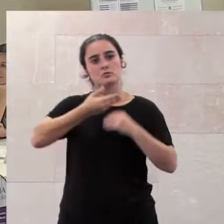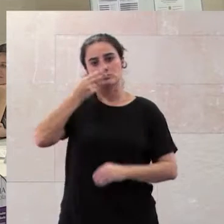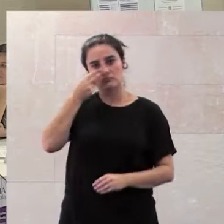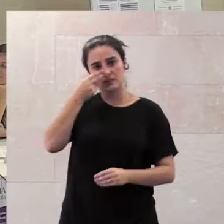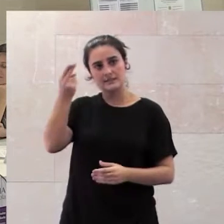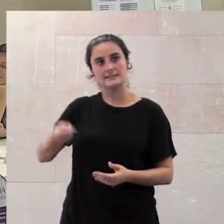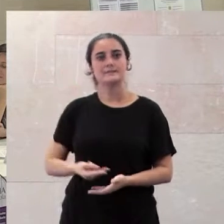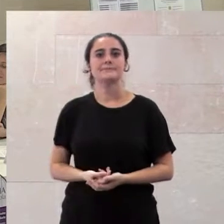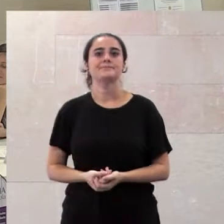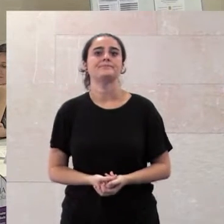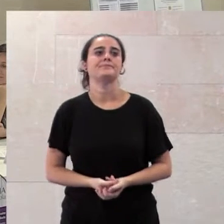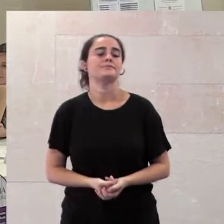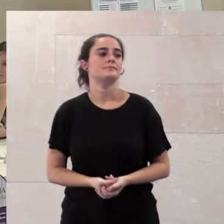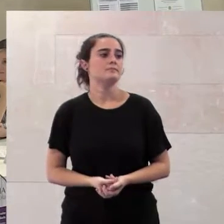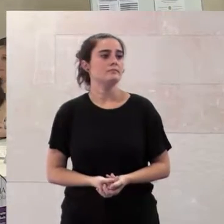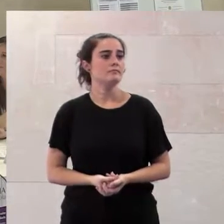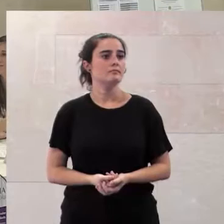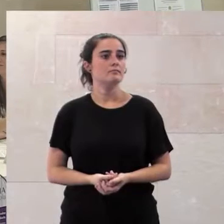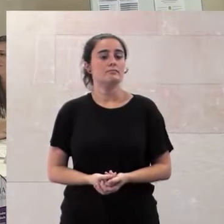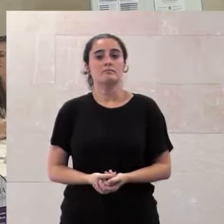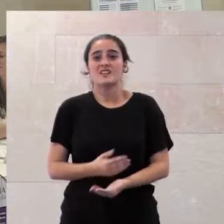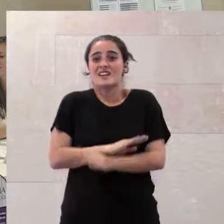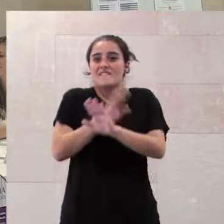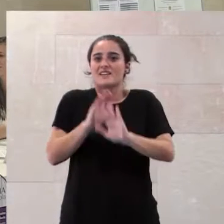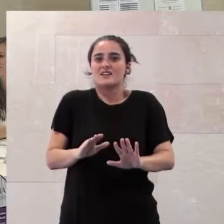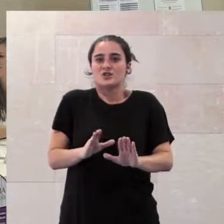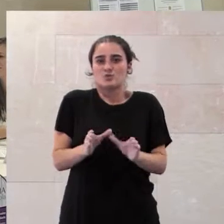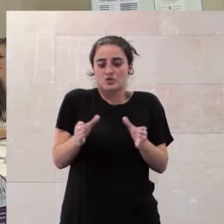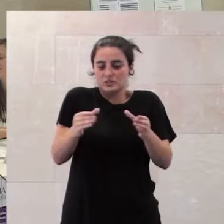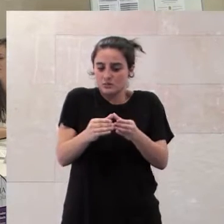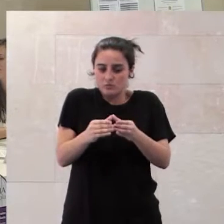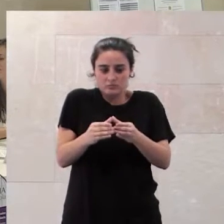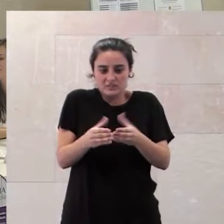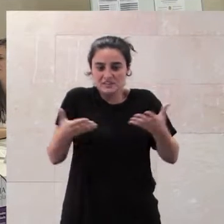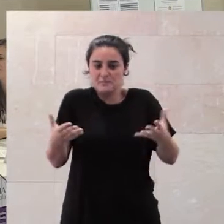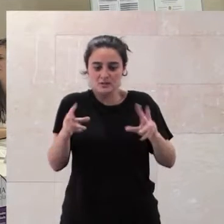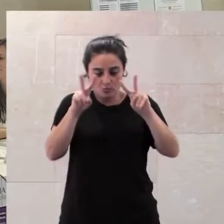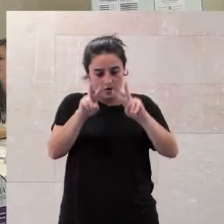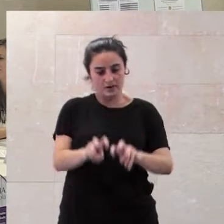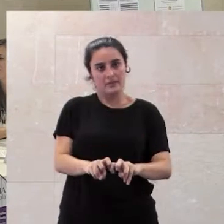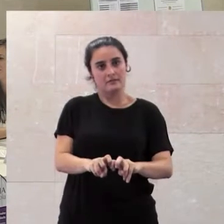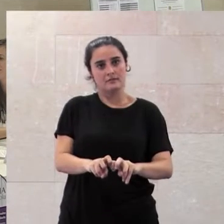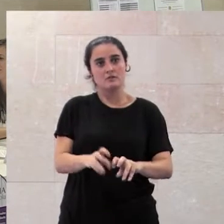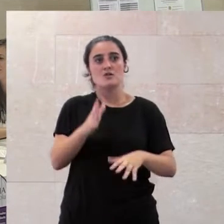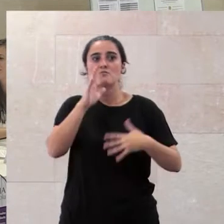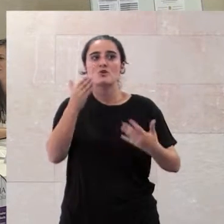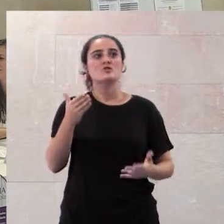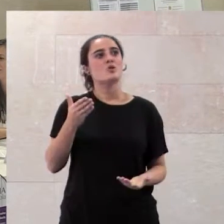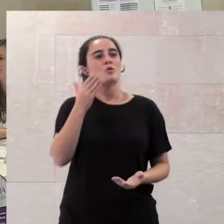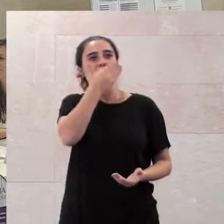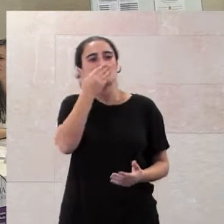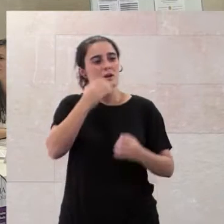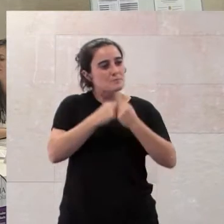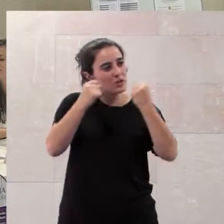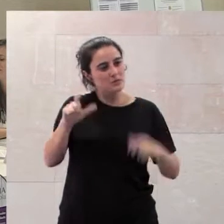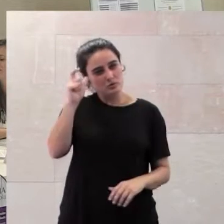interesante. Al final, entonces, lo que decías, analizar colectivamente lo que pasa. Por eso yo creo que el concepto de la escuela de empoderamiento y de tener